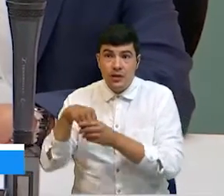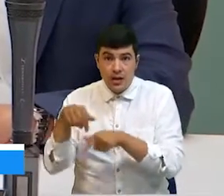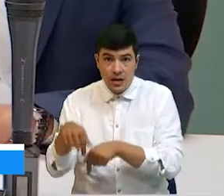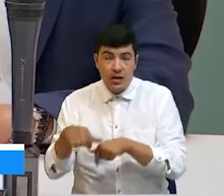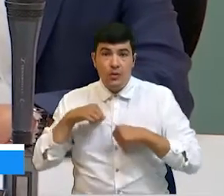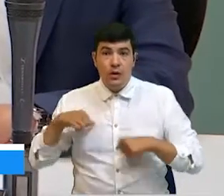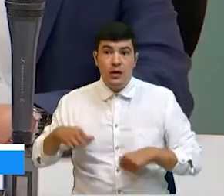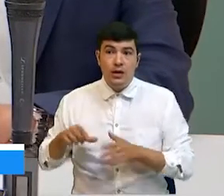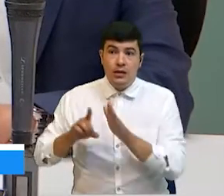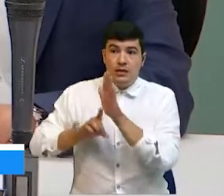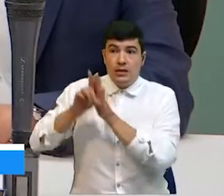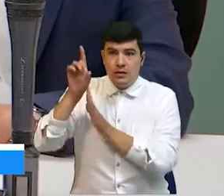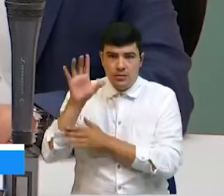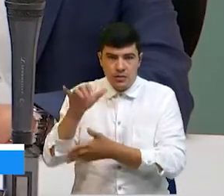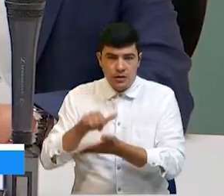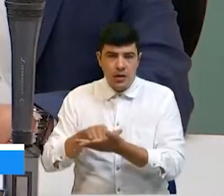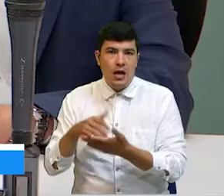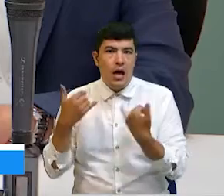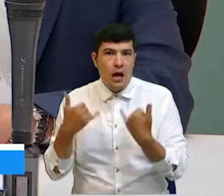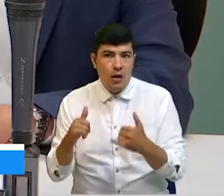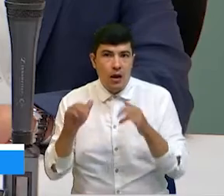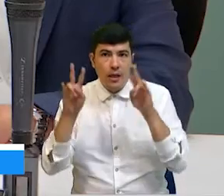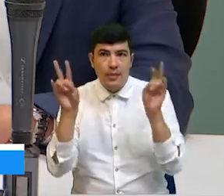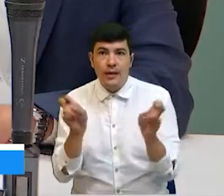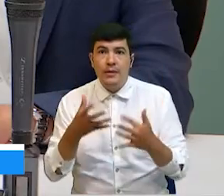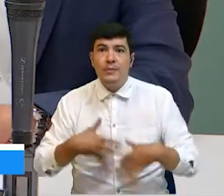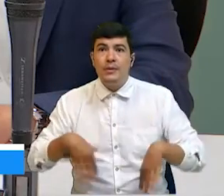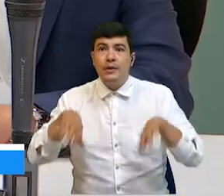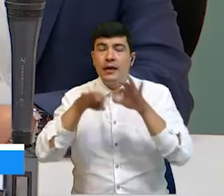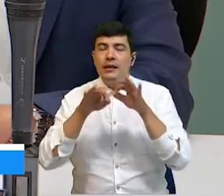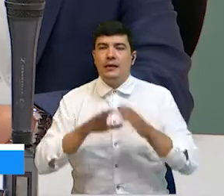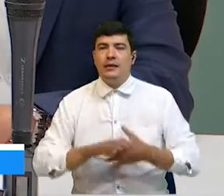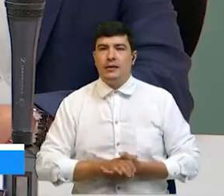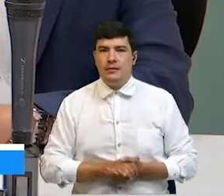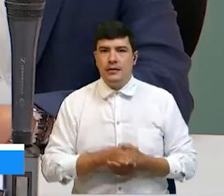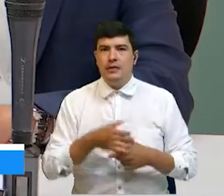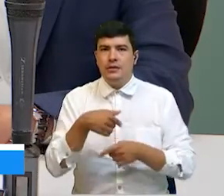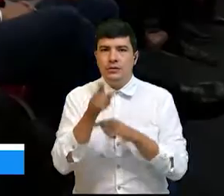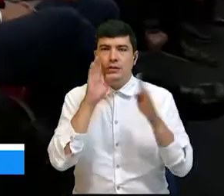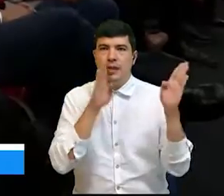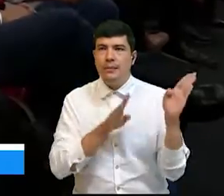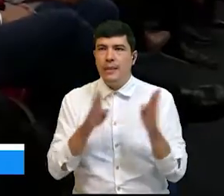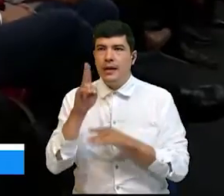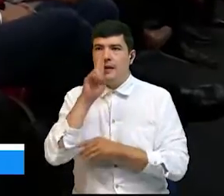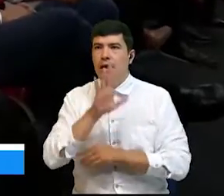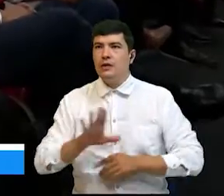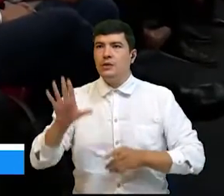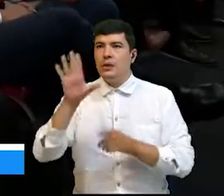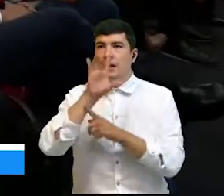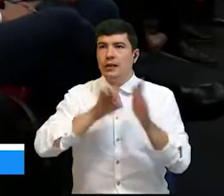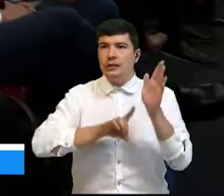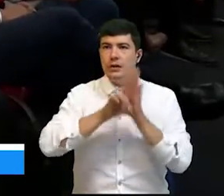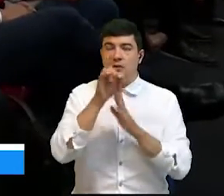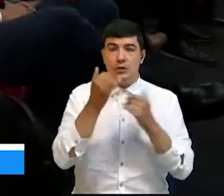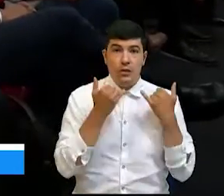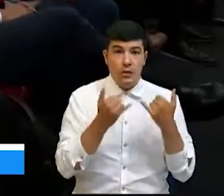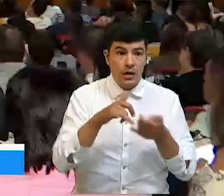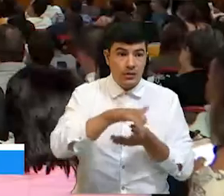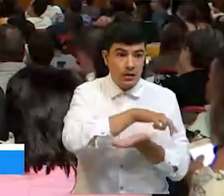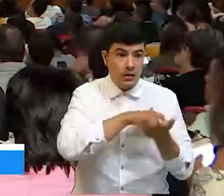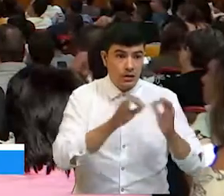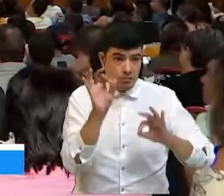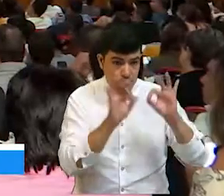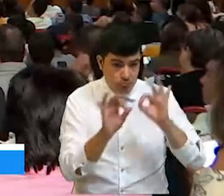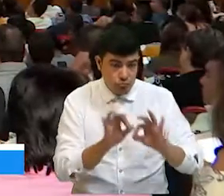del desarrollo. Pues bueno, eso hace parte esencial, fundamental. Del Plan Nacional de Desarrollo. Santander se prepara para construir